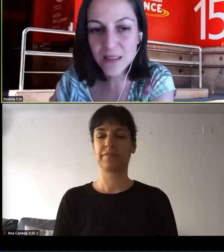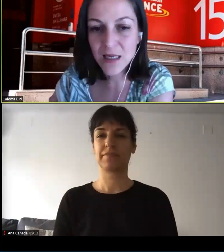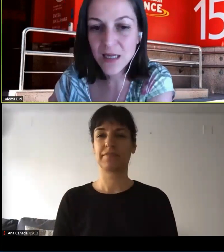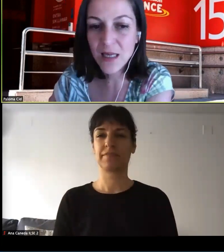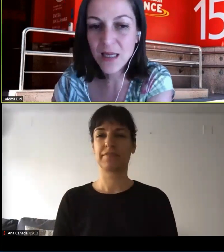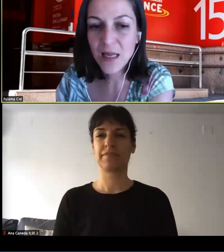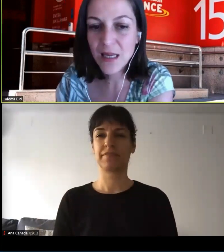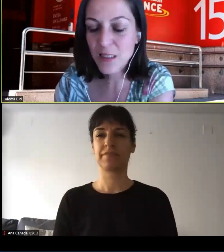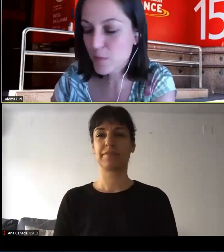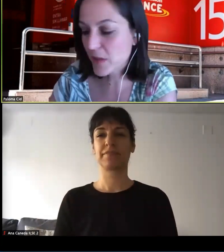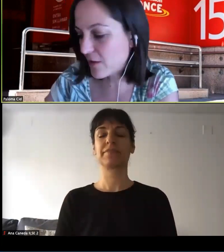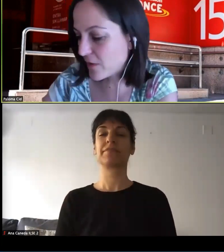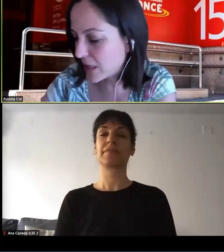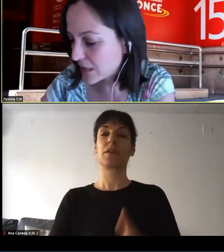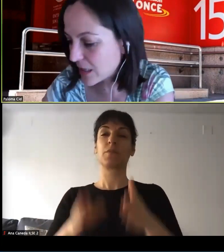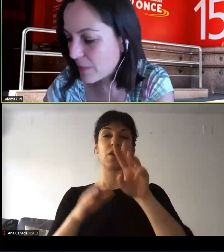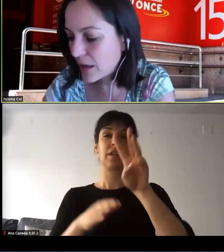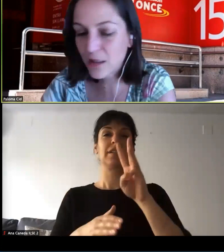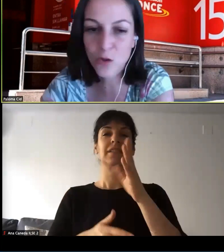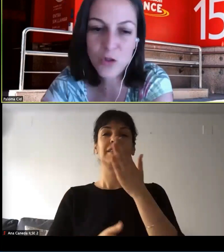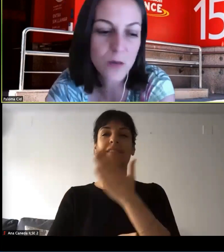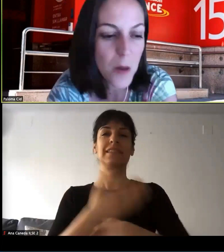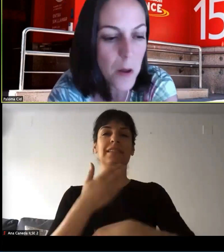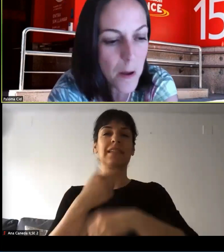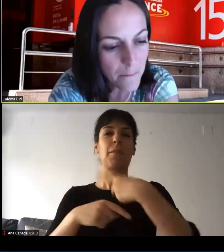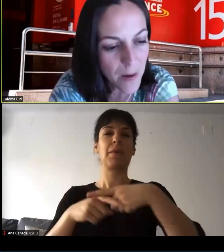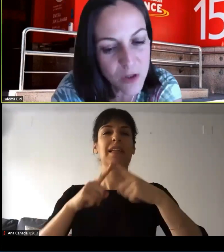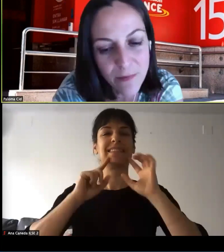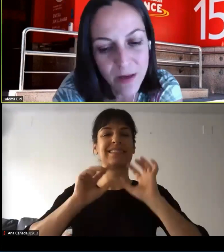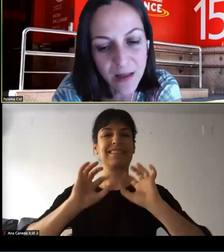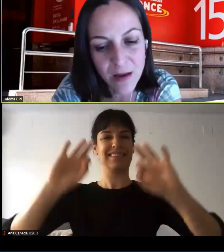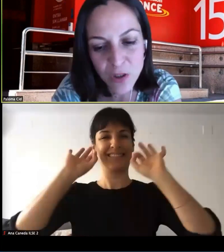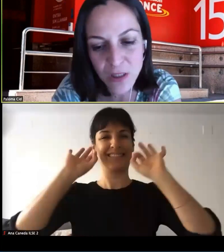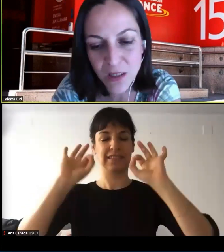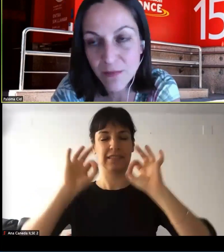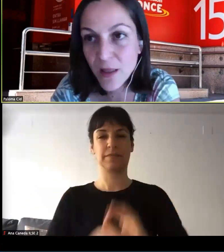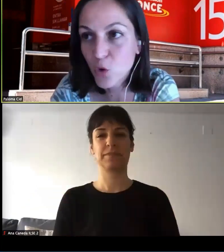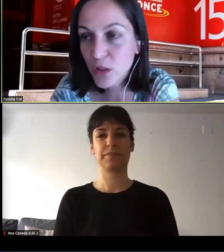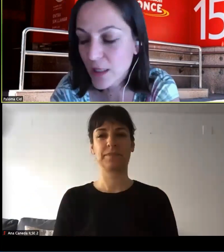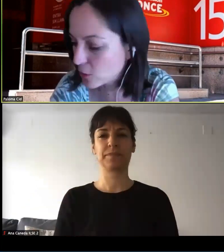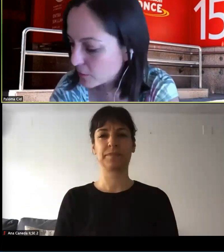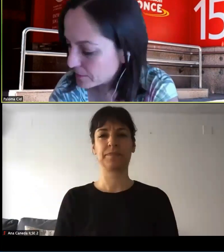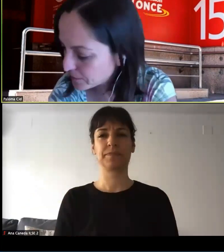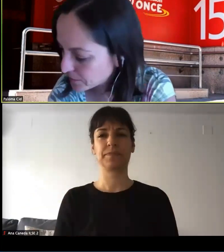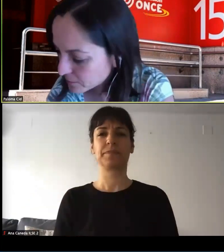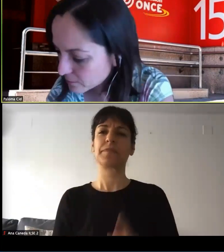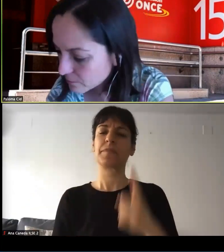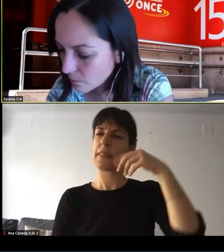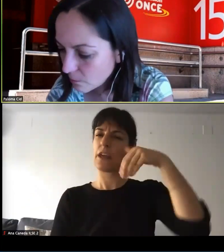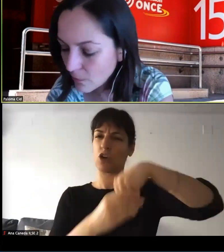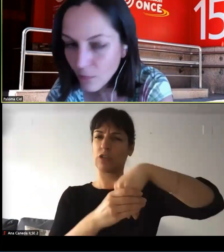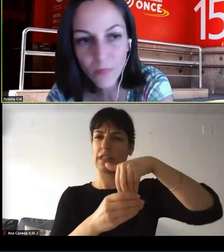discapacidades específicas, la parte 2. Vamos a ver la diapositiva de contenido,